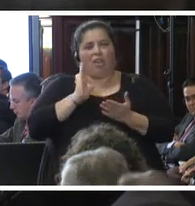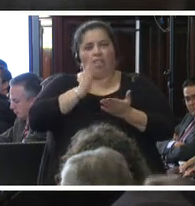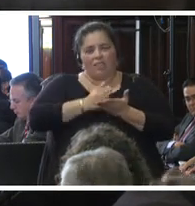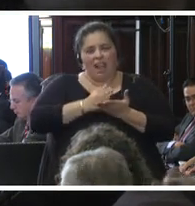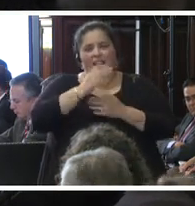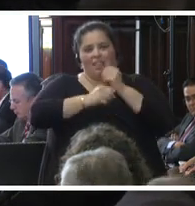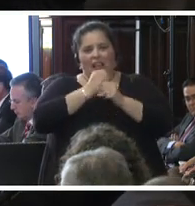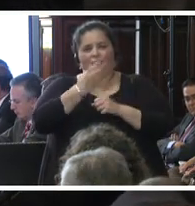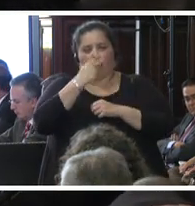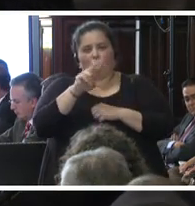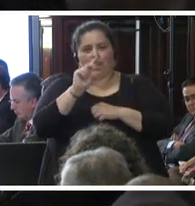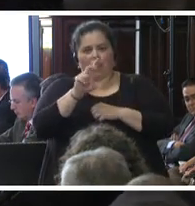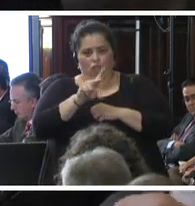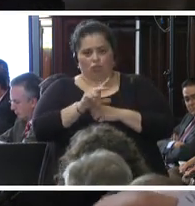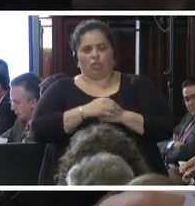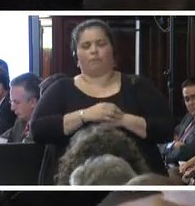2012.